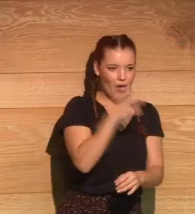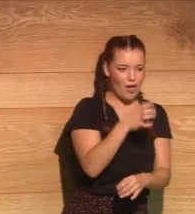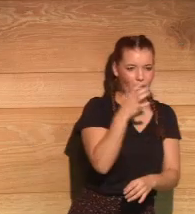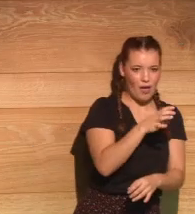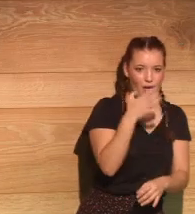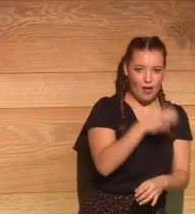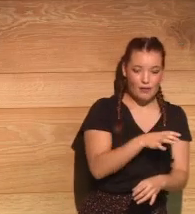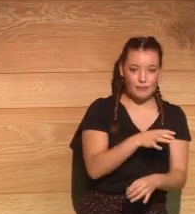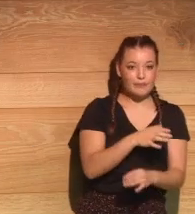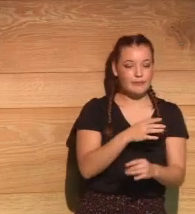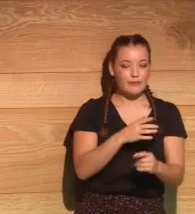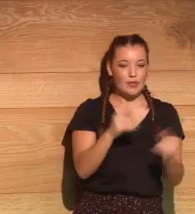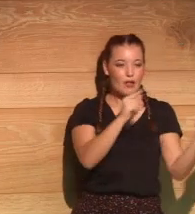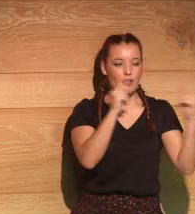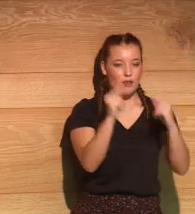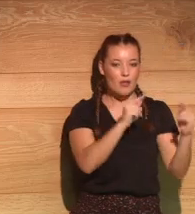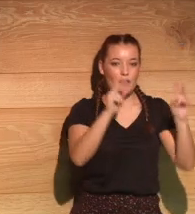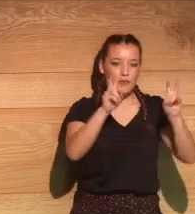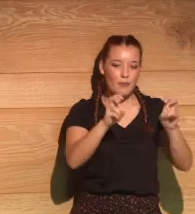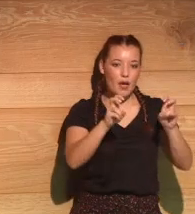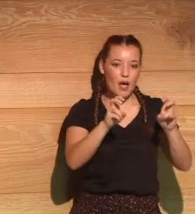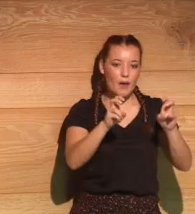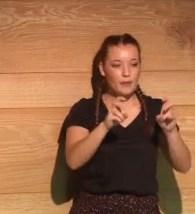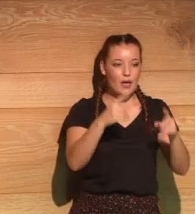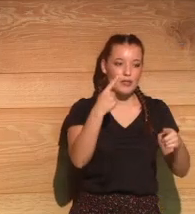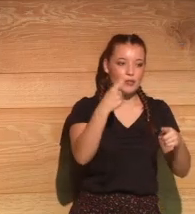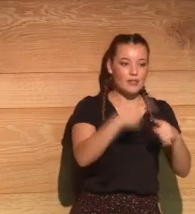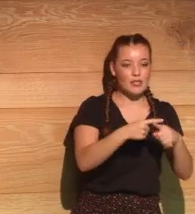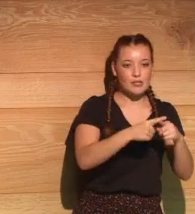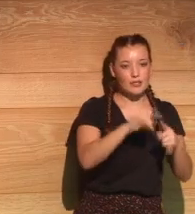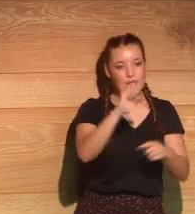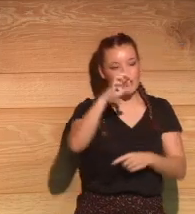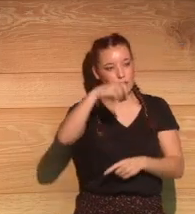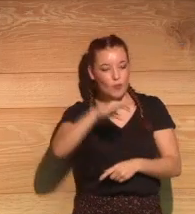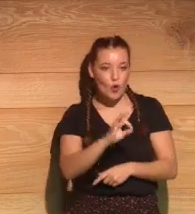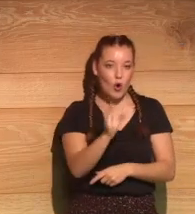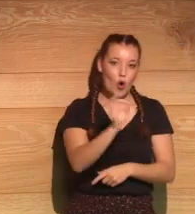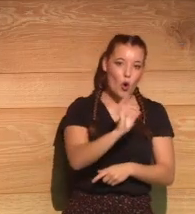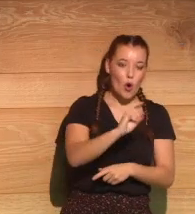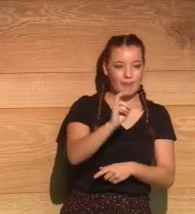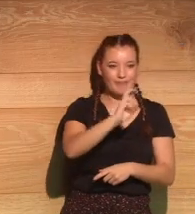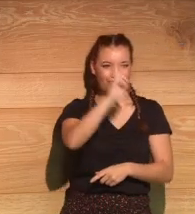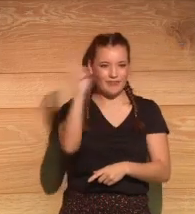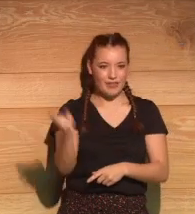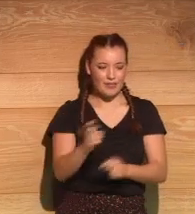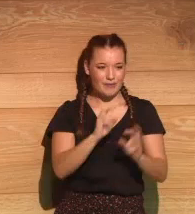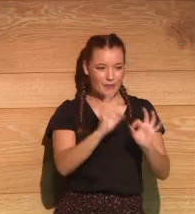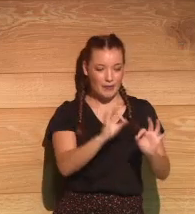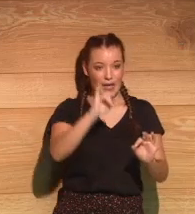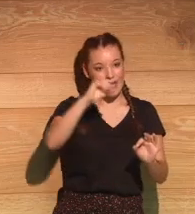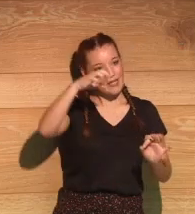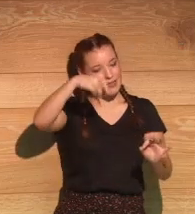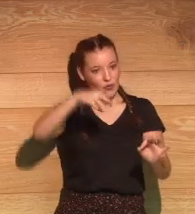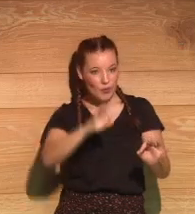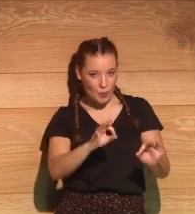al sexismo, al racismo y a todos estos ismos, también debería haber un combate igual o más fiero contra el